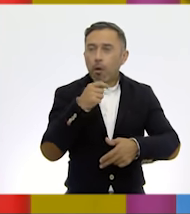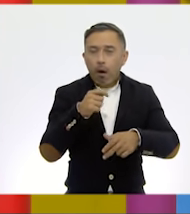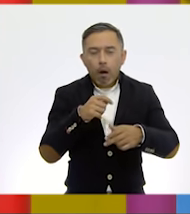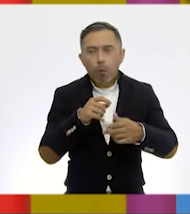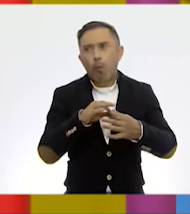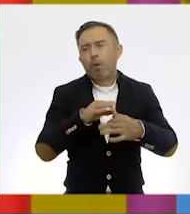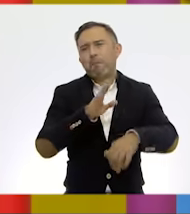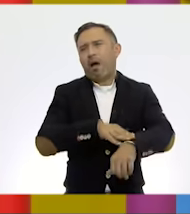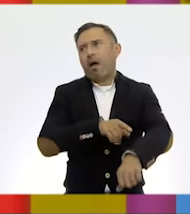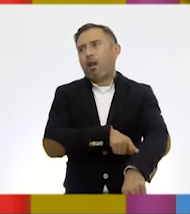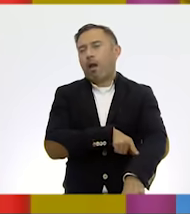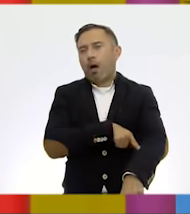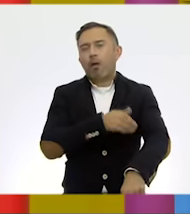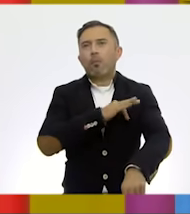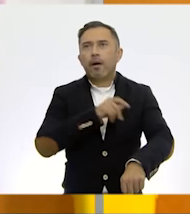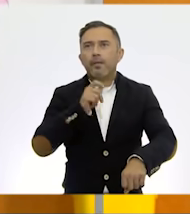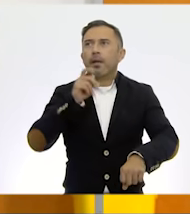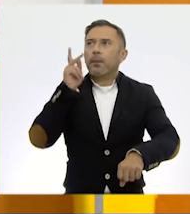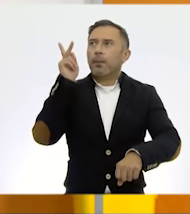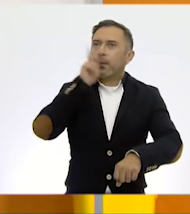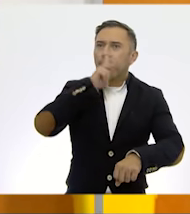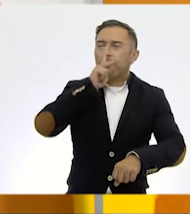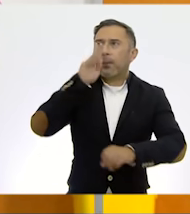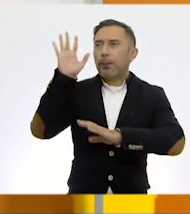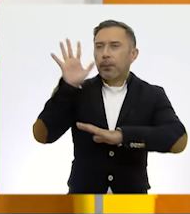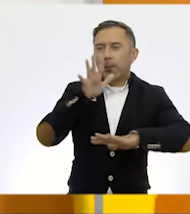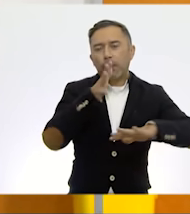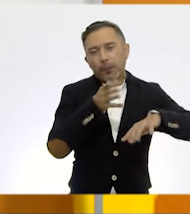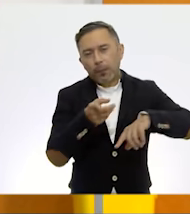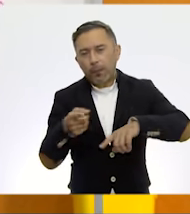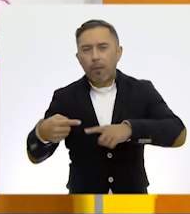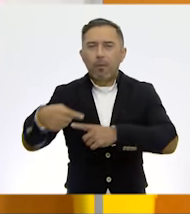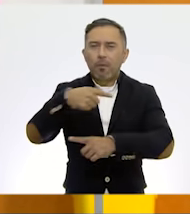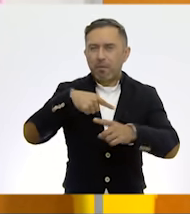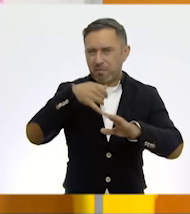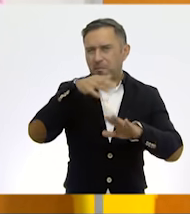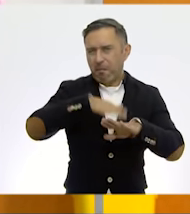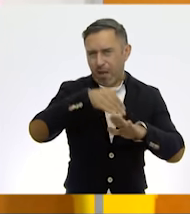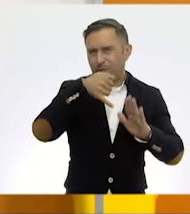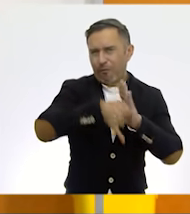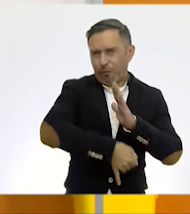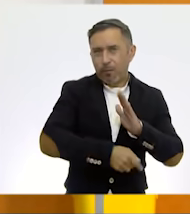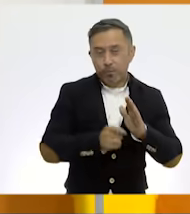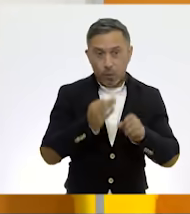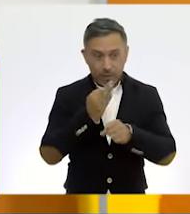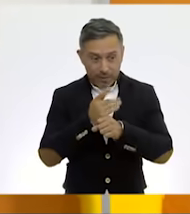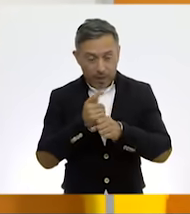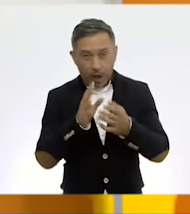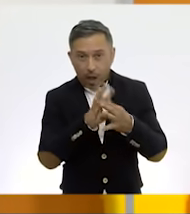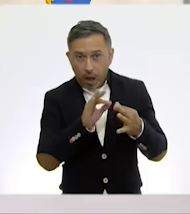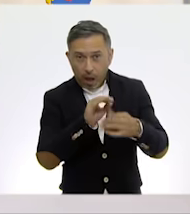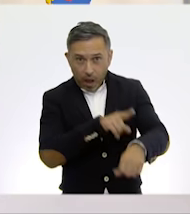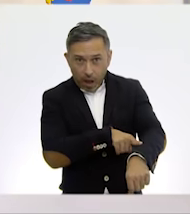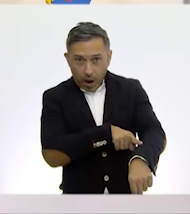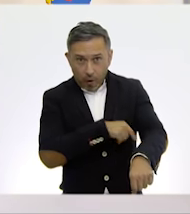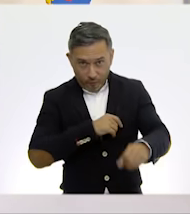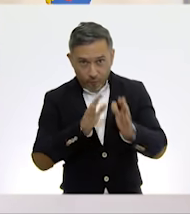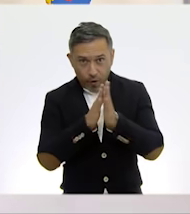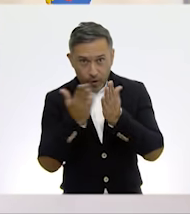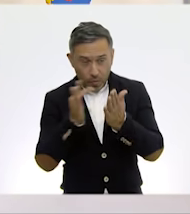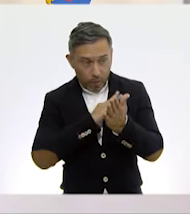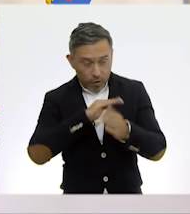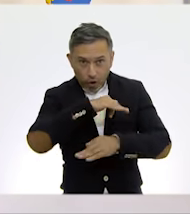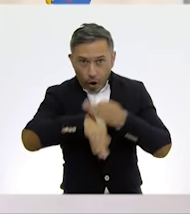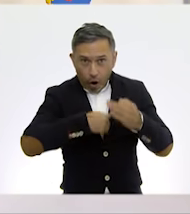si las masas de aire y bueno. Y entraré en demasiado detalle que tal vez no sería muy útil para ese folleto. Exactamente. Pero ya te fijaste cómo